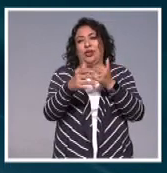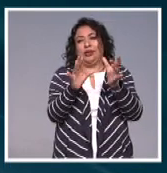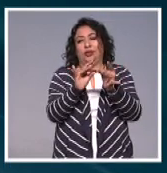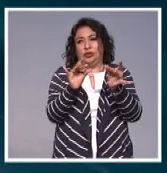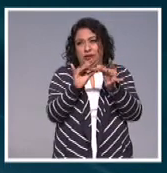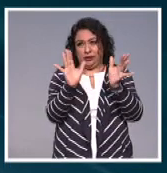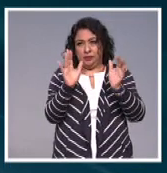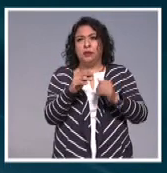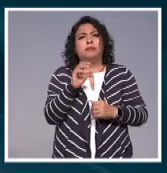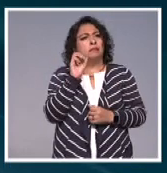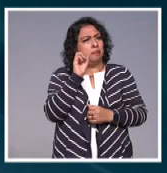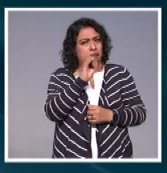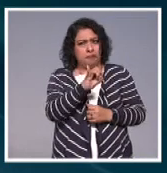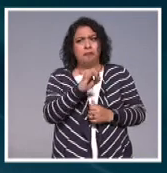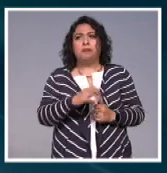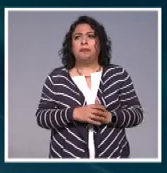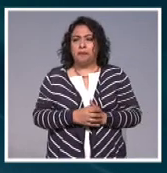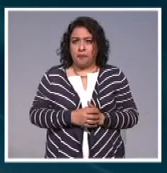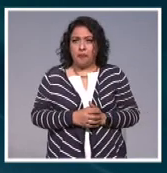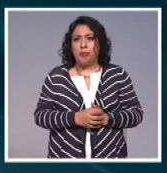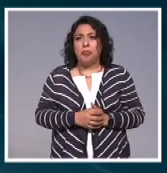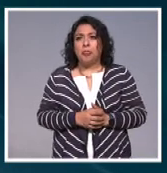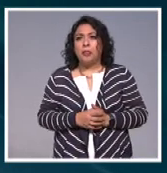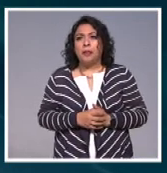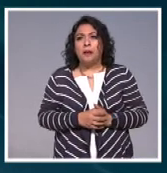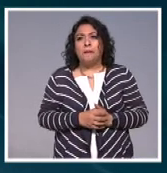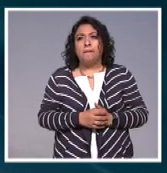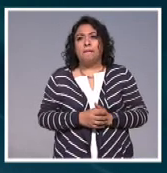contado. Sí, antes